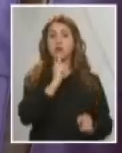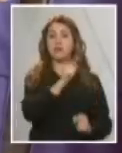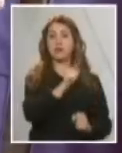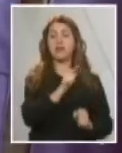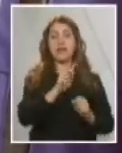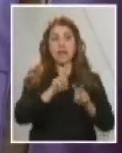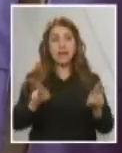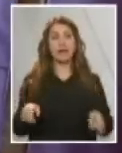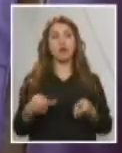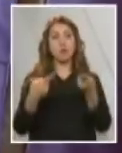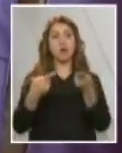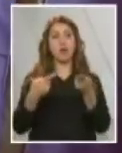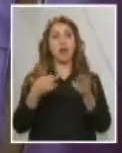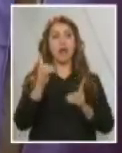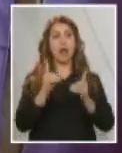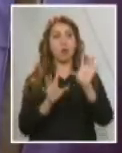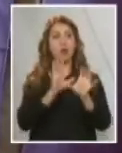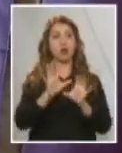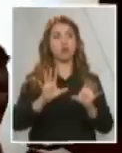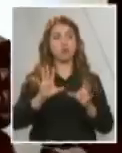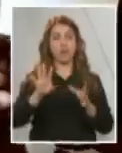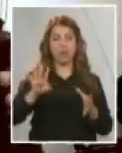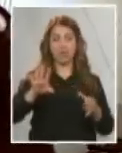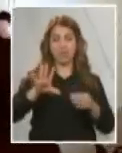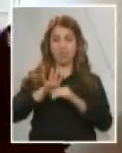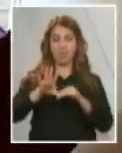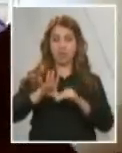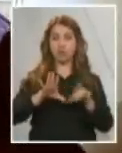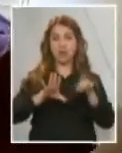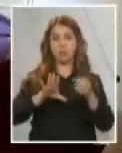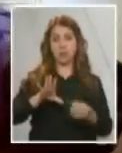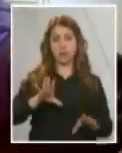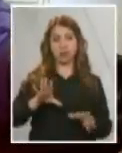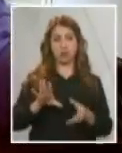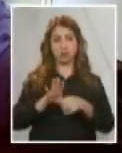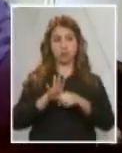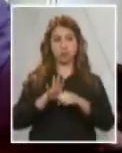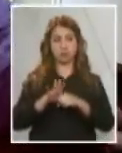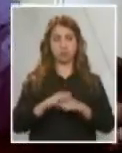el recuperar como ciertas facultades del dedo pulgar que él había perdido.